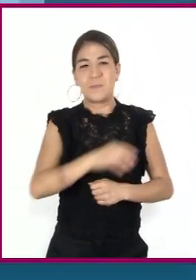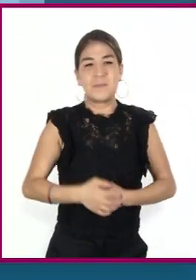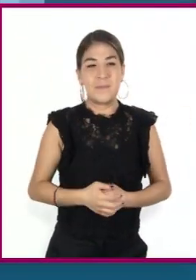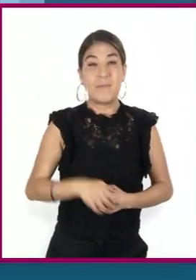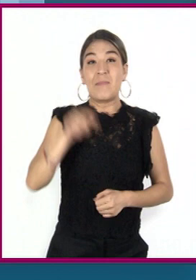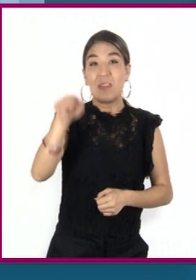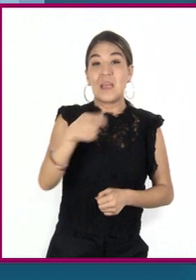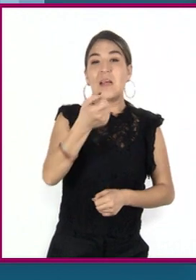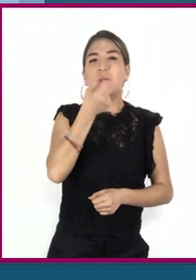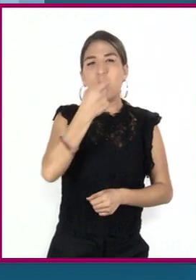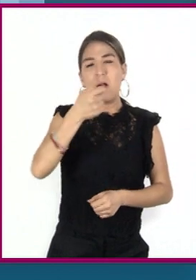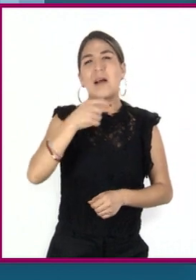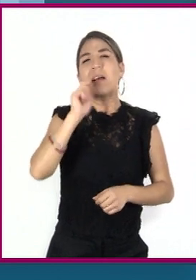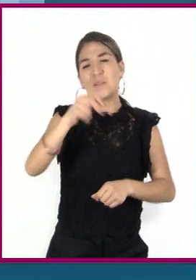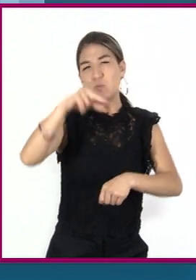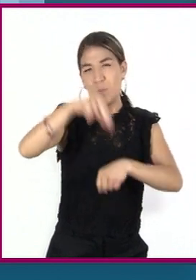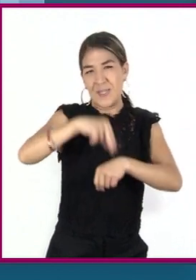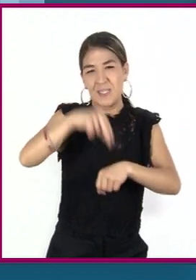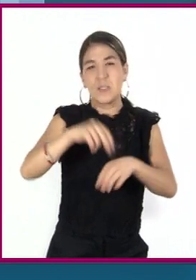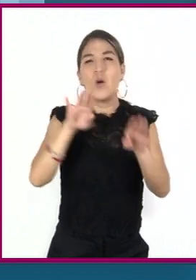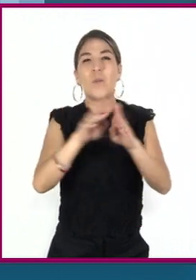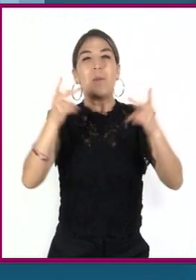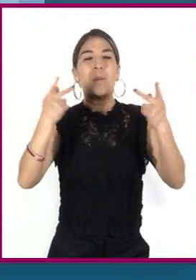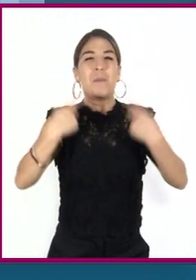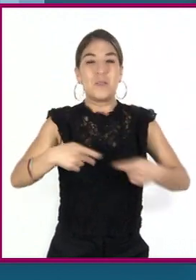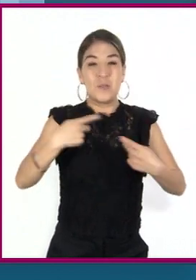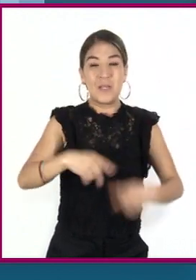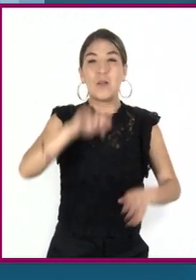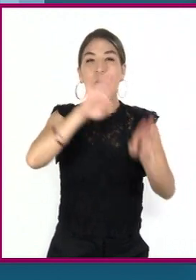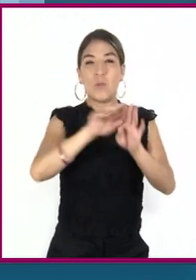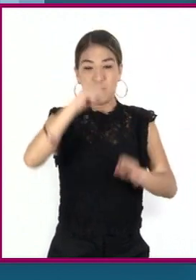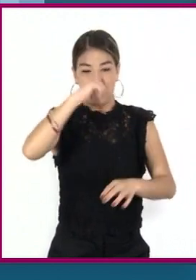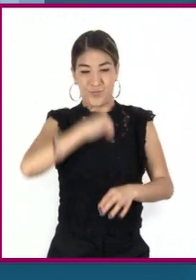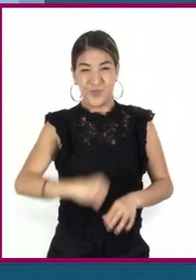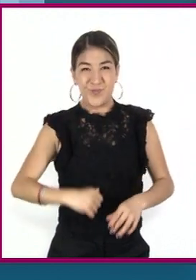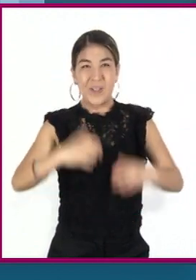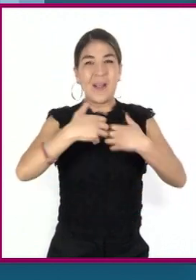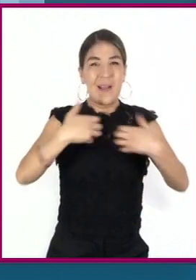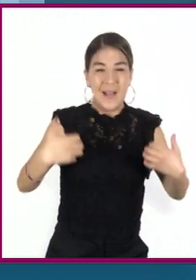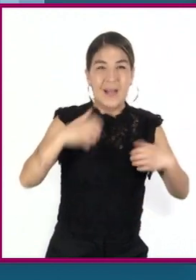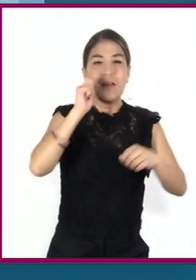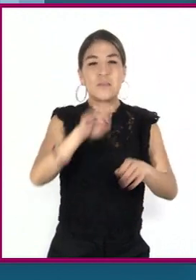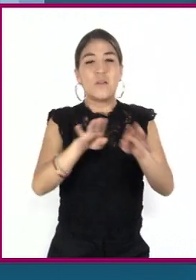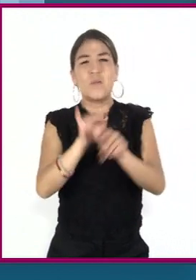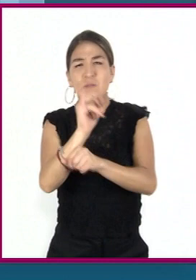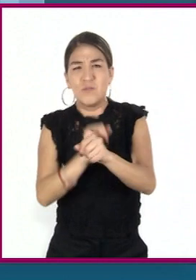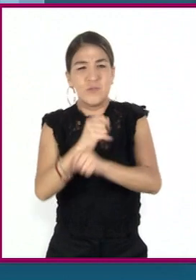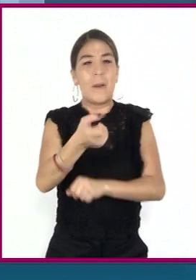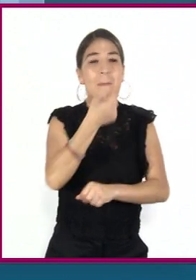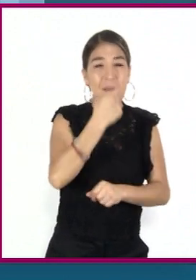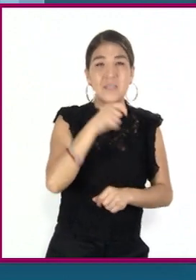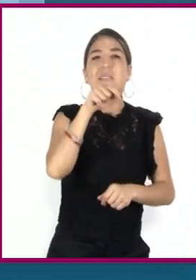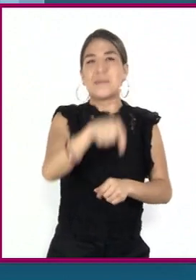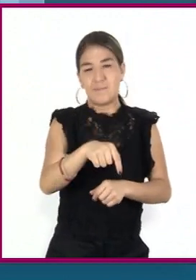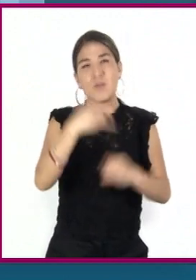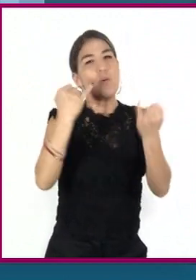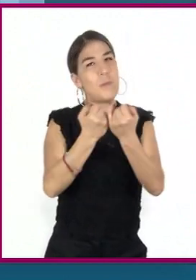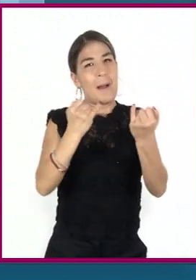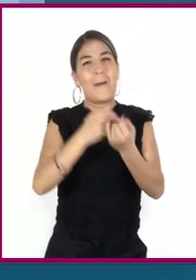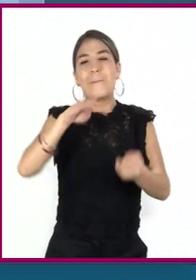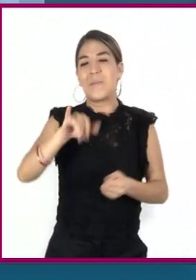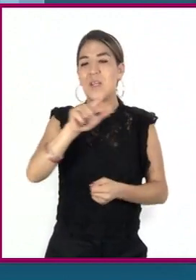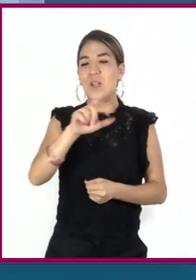medicina forense, en la historia y en la abogacía, también se hace uso de las medidas de concentración, como partes por millón, para